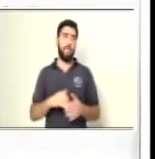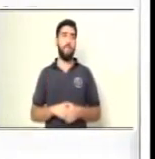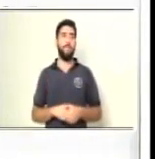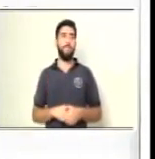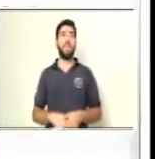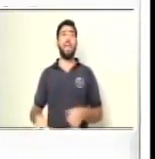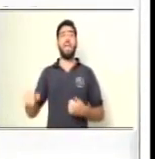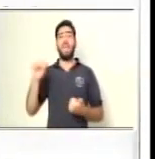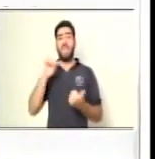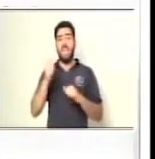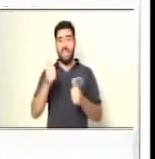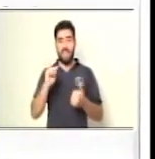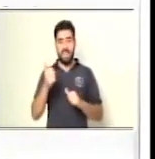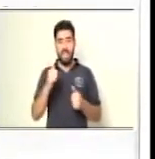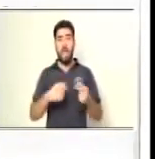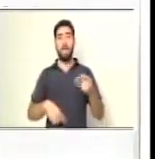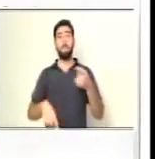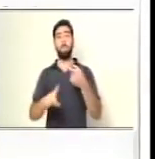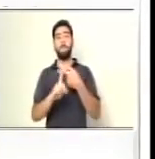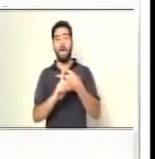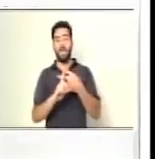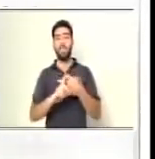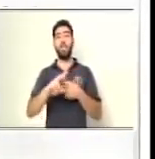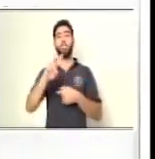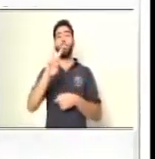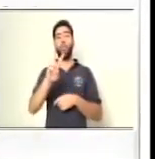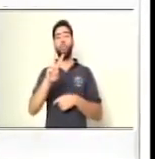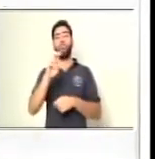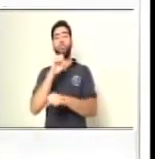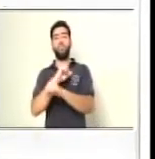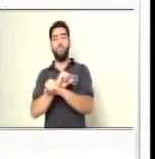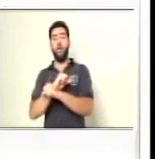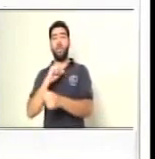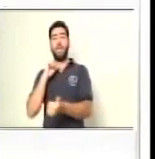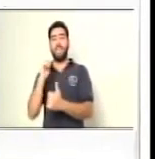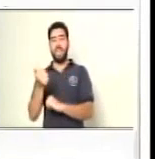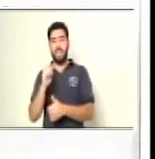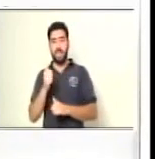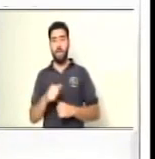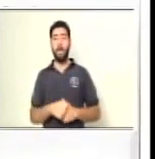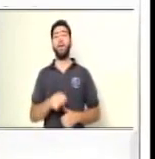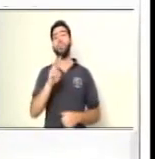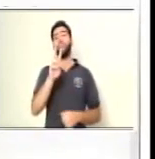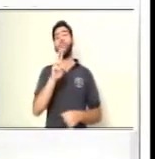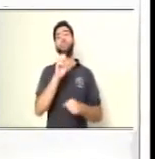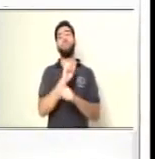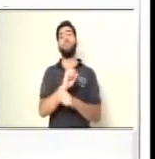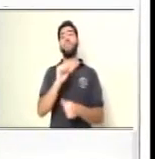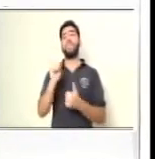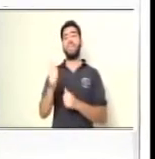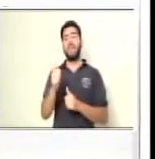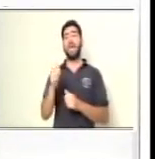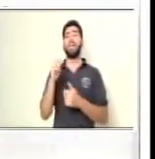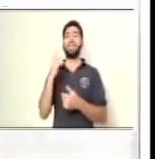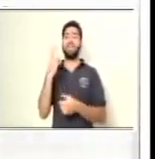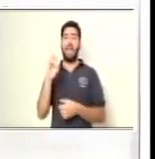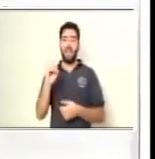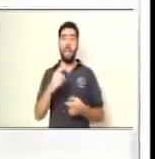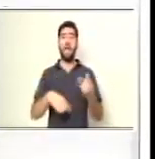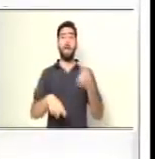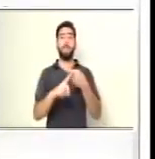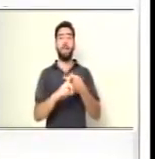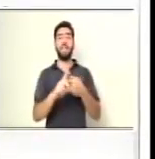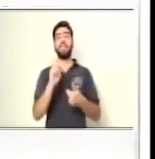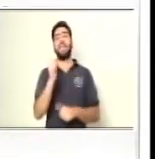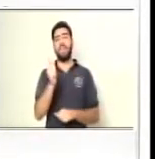15 más 2 por 15. 2 por 15 sería 30, más 15 que tenemos acá nos